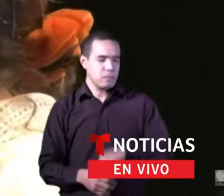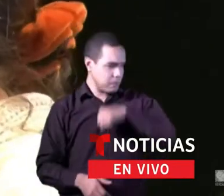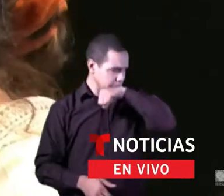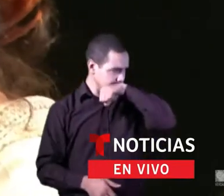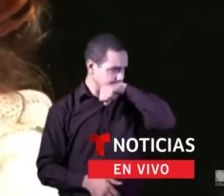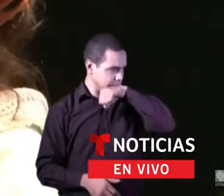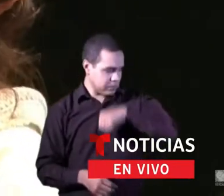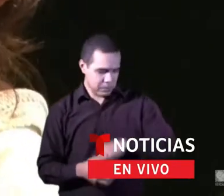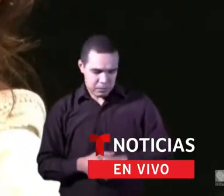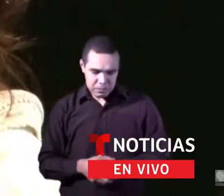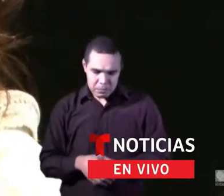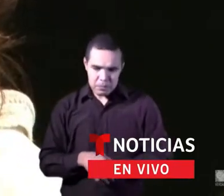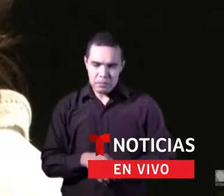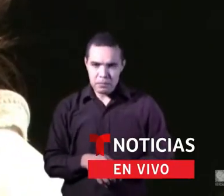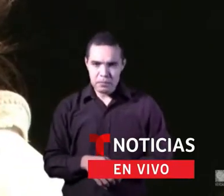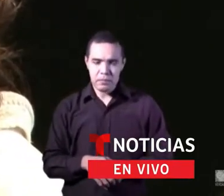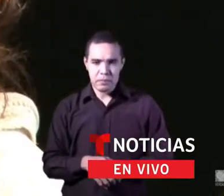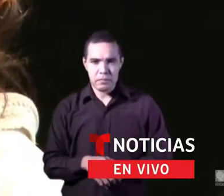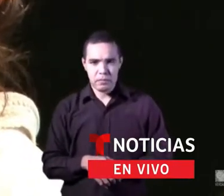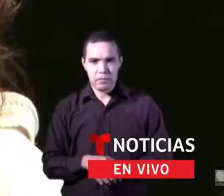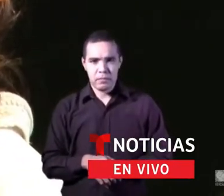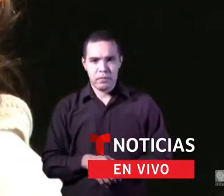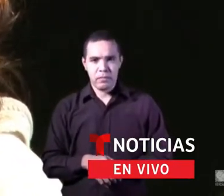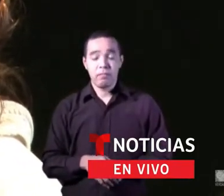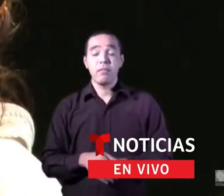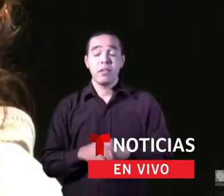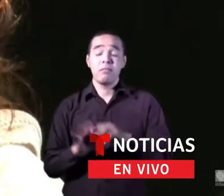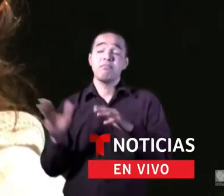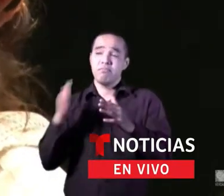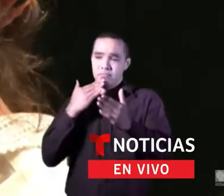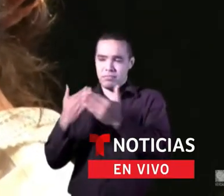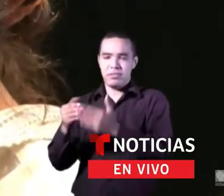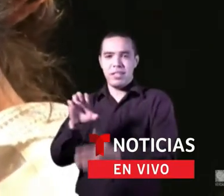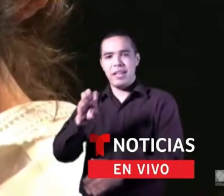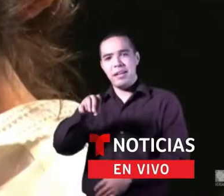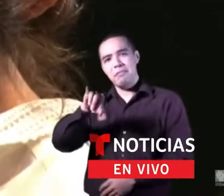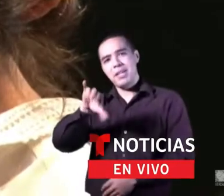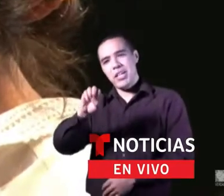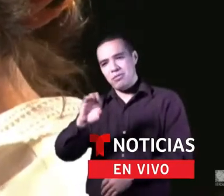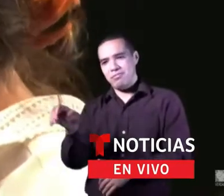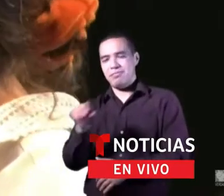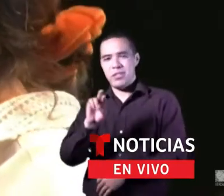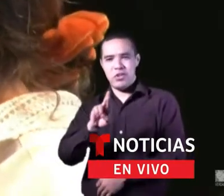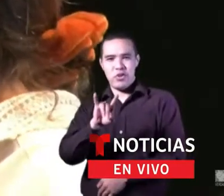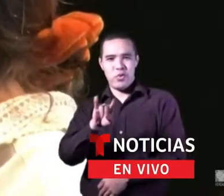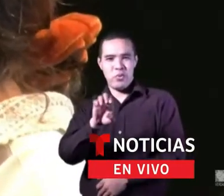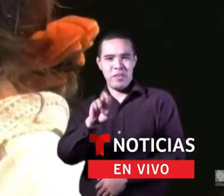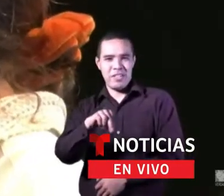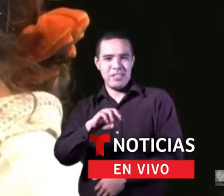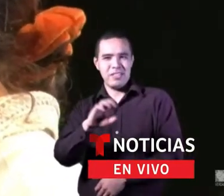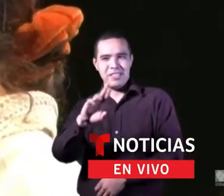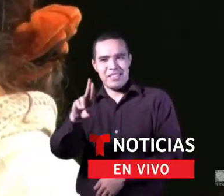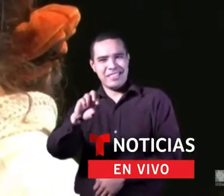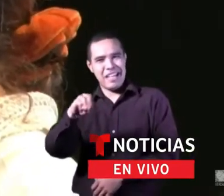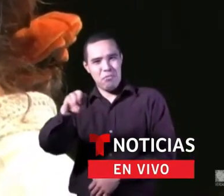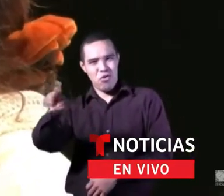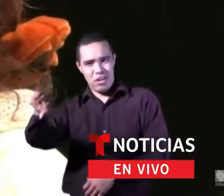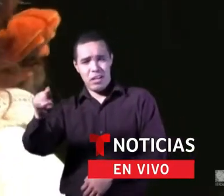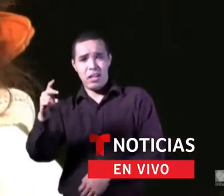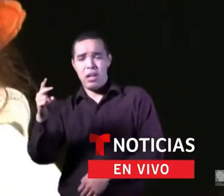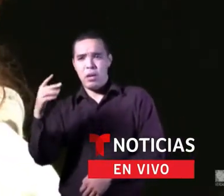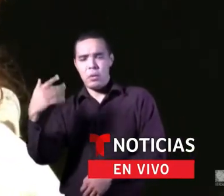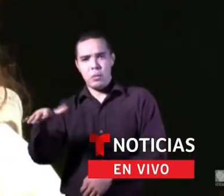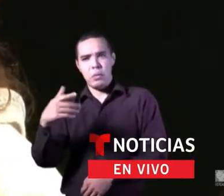yo le agradezco al miro ropero rubén zamora que haya hecho un